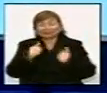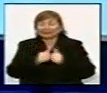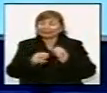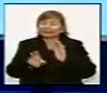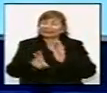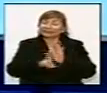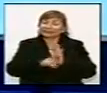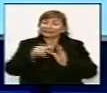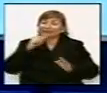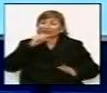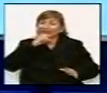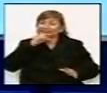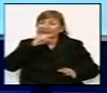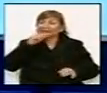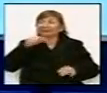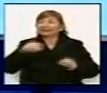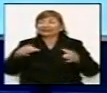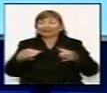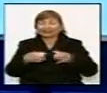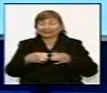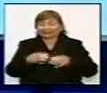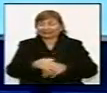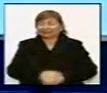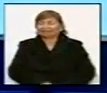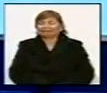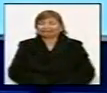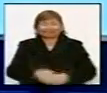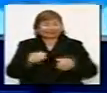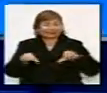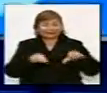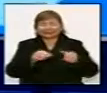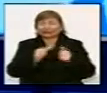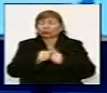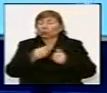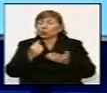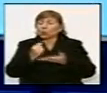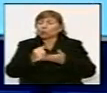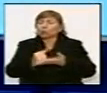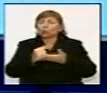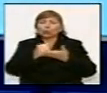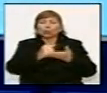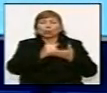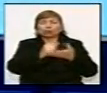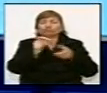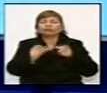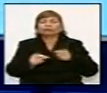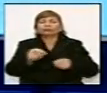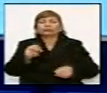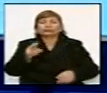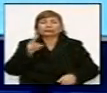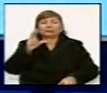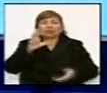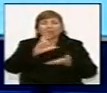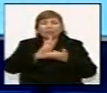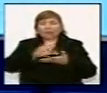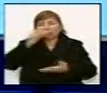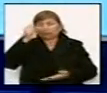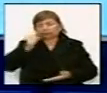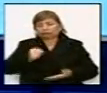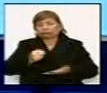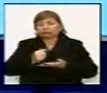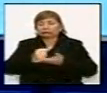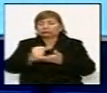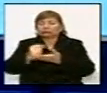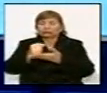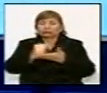voluntarias del Comité de Damas del Congreso de la República realizaron una jornada solidaria en el distrito de Lima Sur, entregando